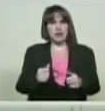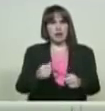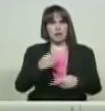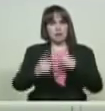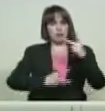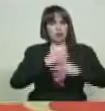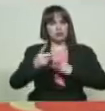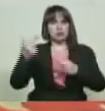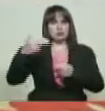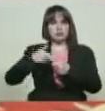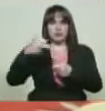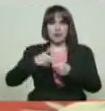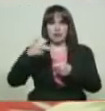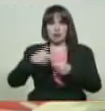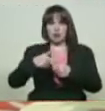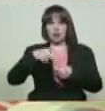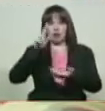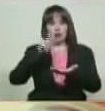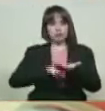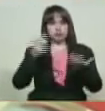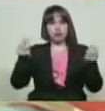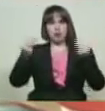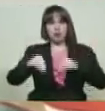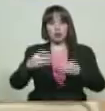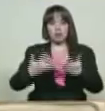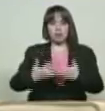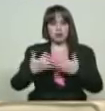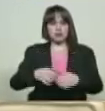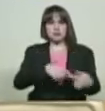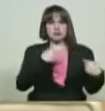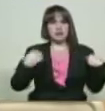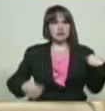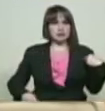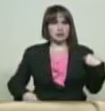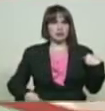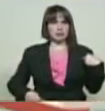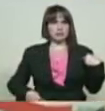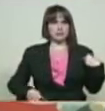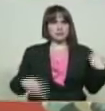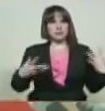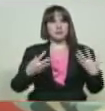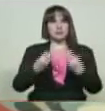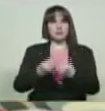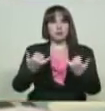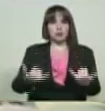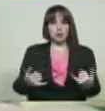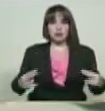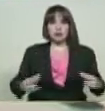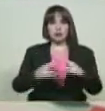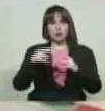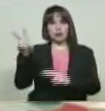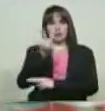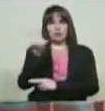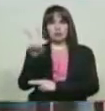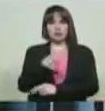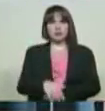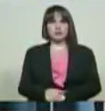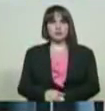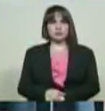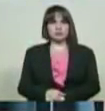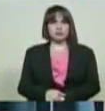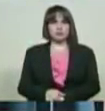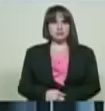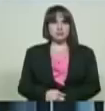será sellado con la Corporación Nacional de Petróleos de China, cuyos representantes ya se encuentran en Venezuela. Para llevar